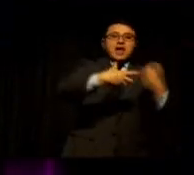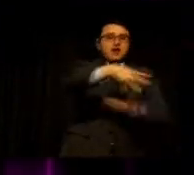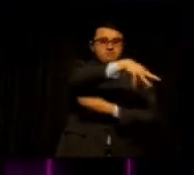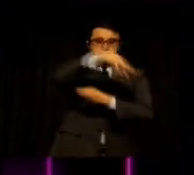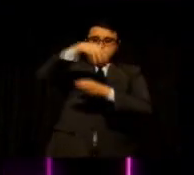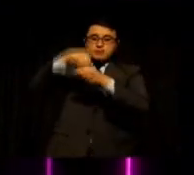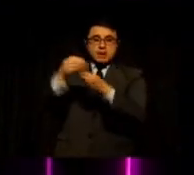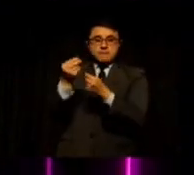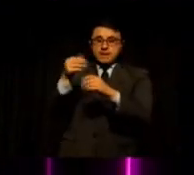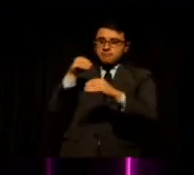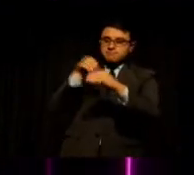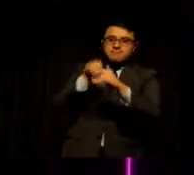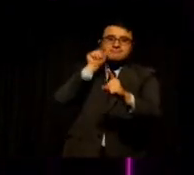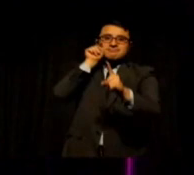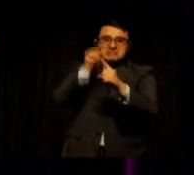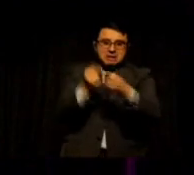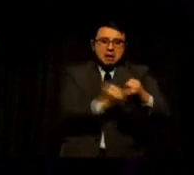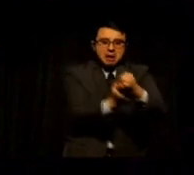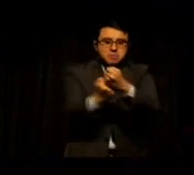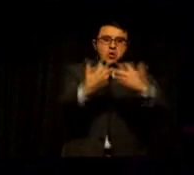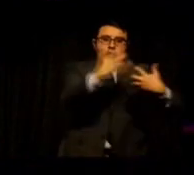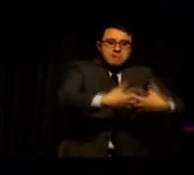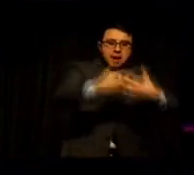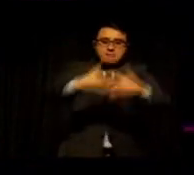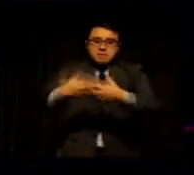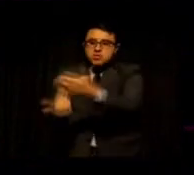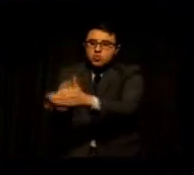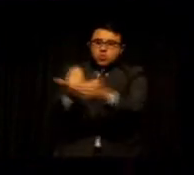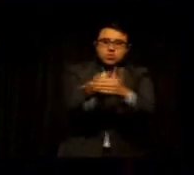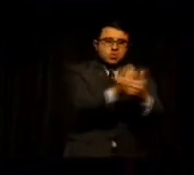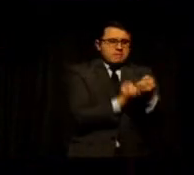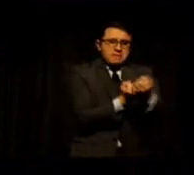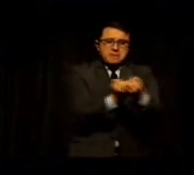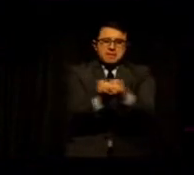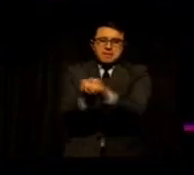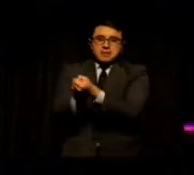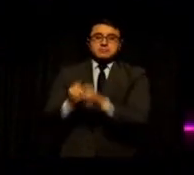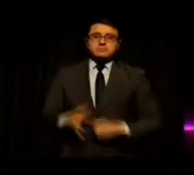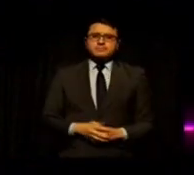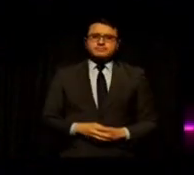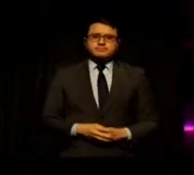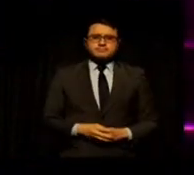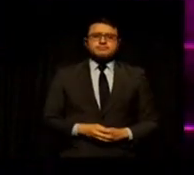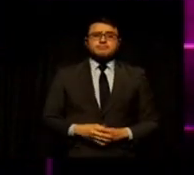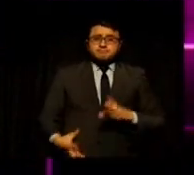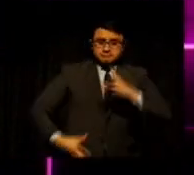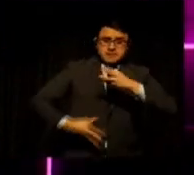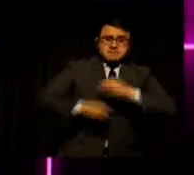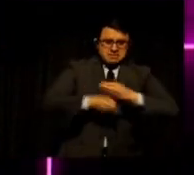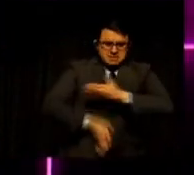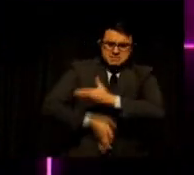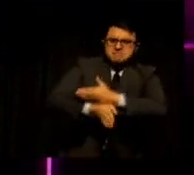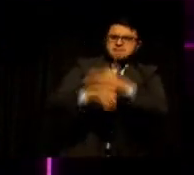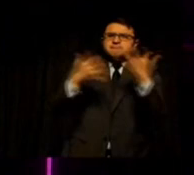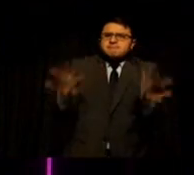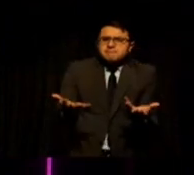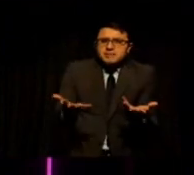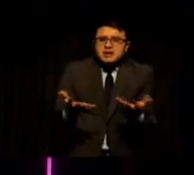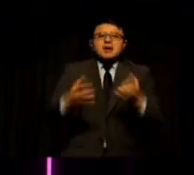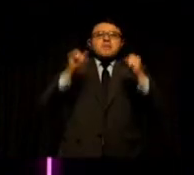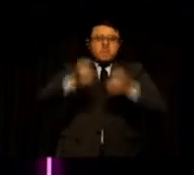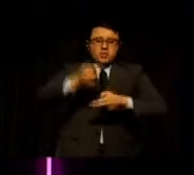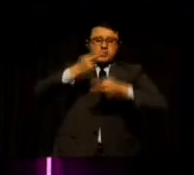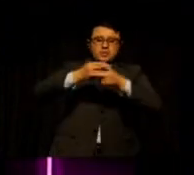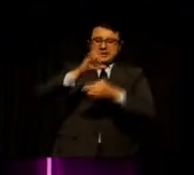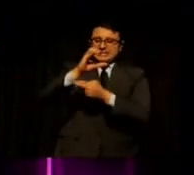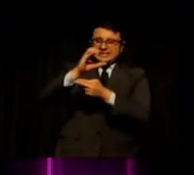al desarrollo empresarial y logramos también dar otro paso crear se emprende